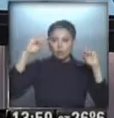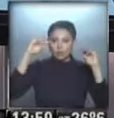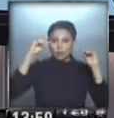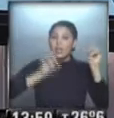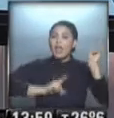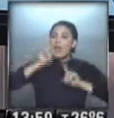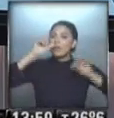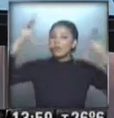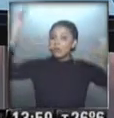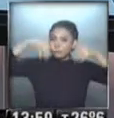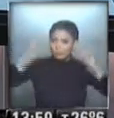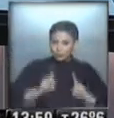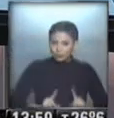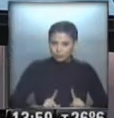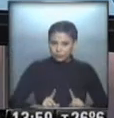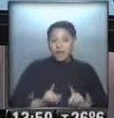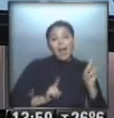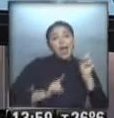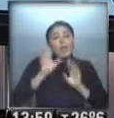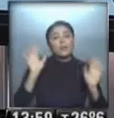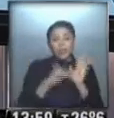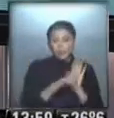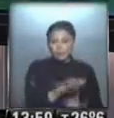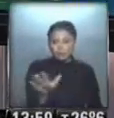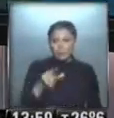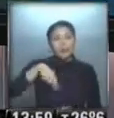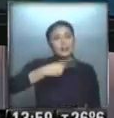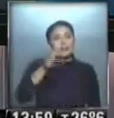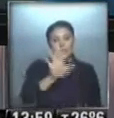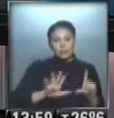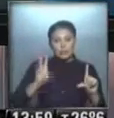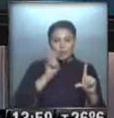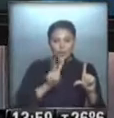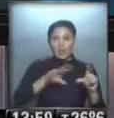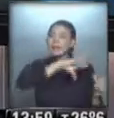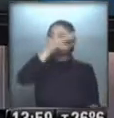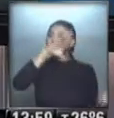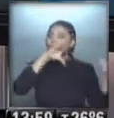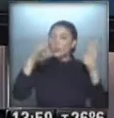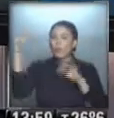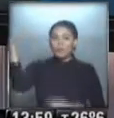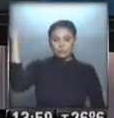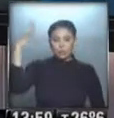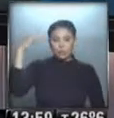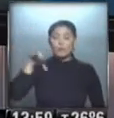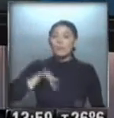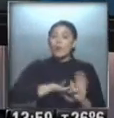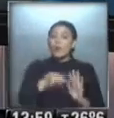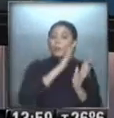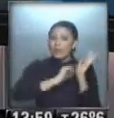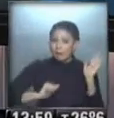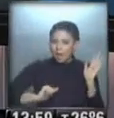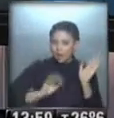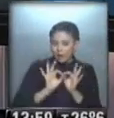de alguna tormenta algún y está nada más en la zona central sino algo o parcialmente nublado pero en la zona de bahía blanca